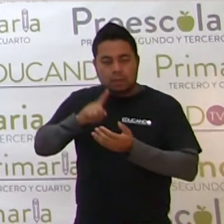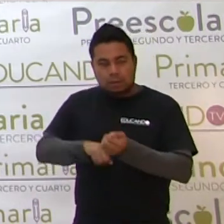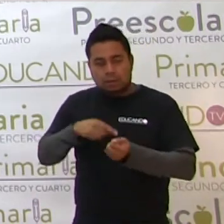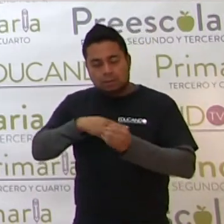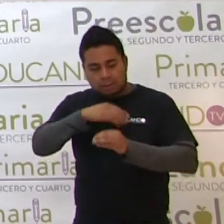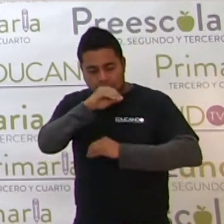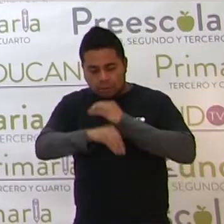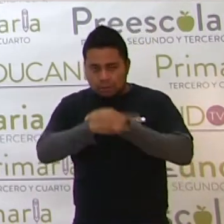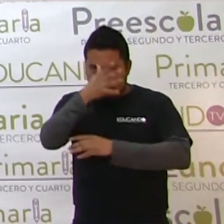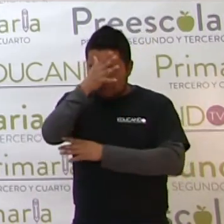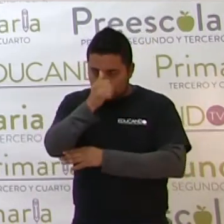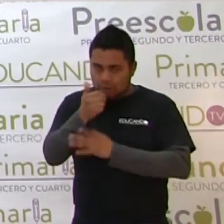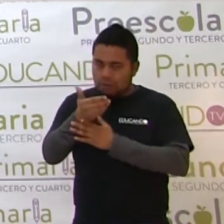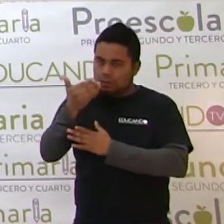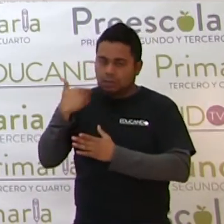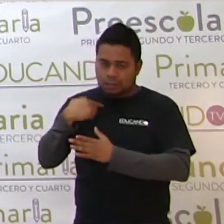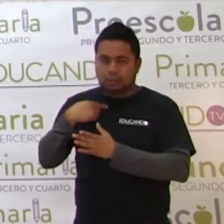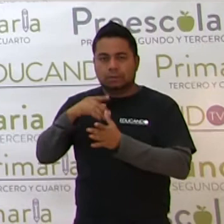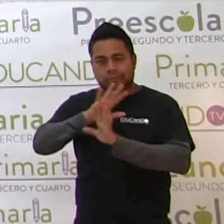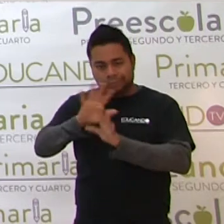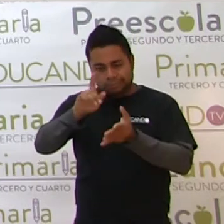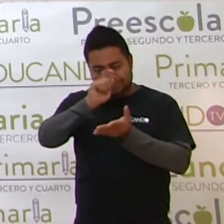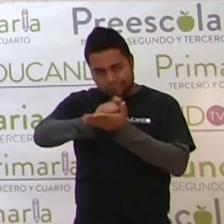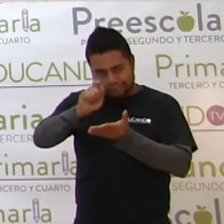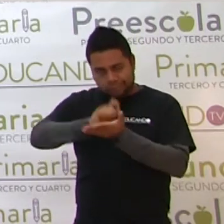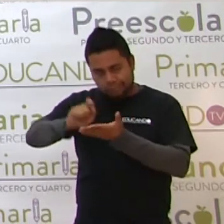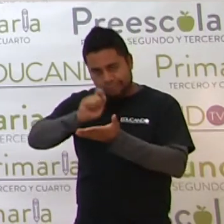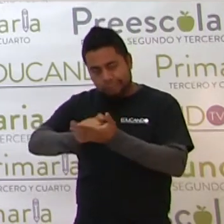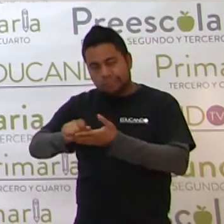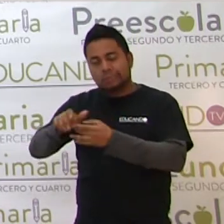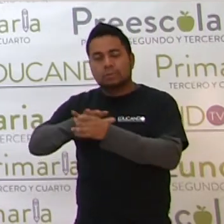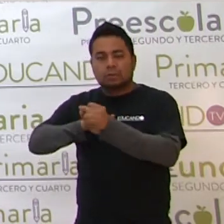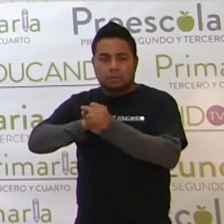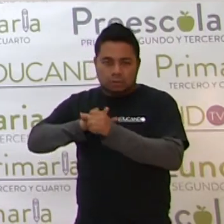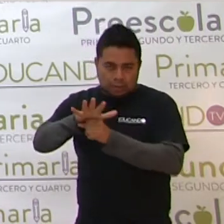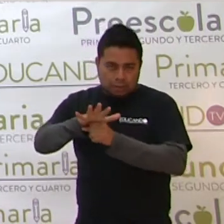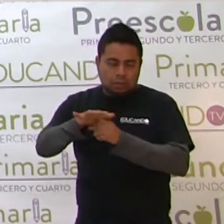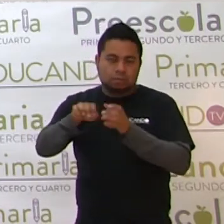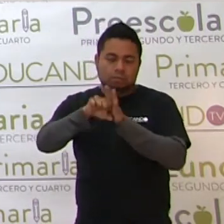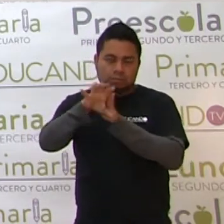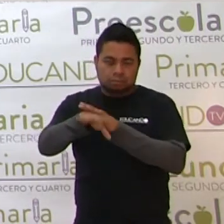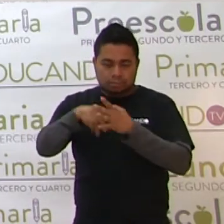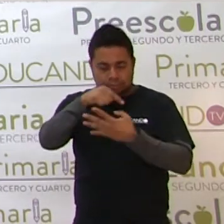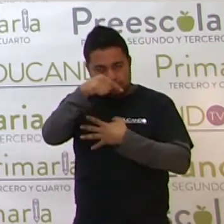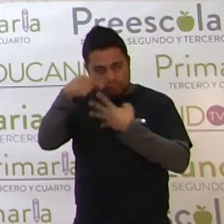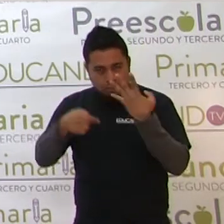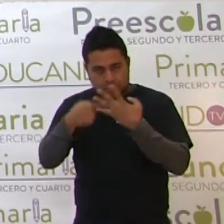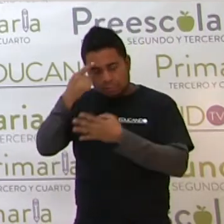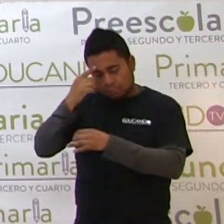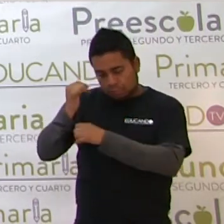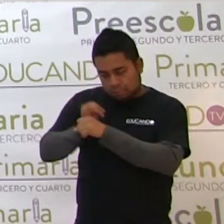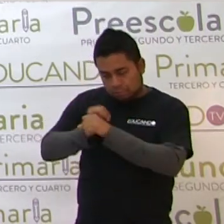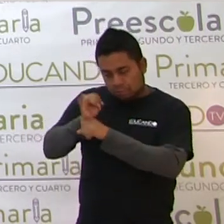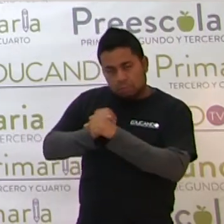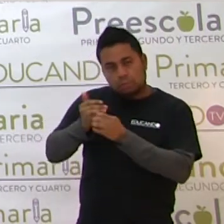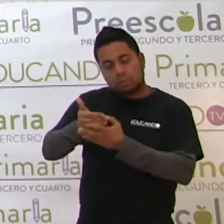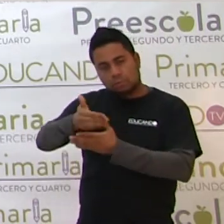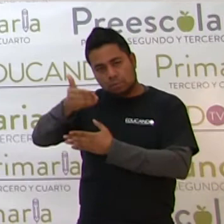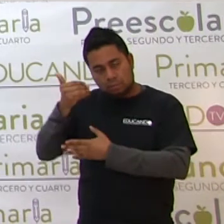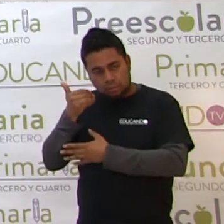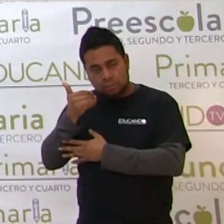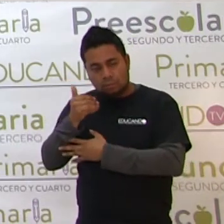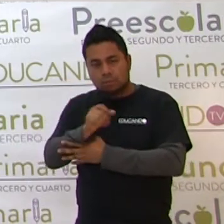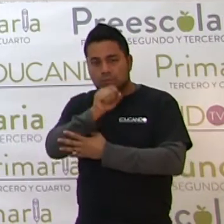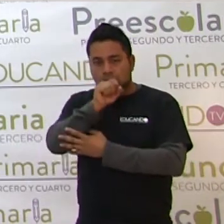que ya habíamos visto anteriormente, cuáles son los elementos que estuvimos investigando y